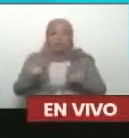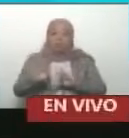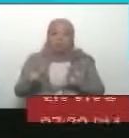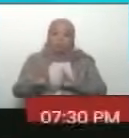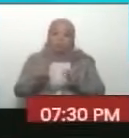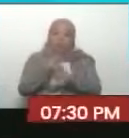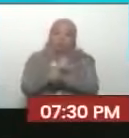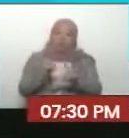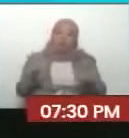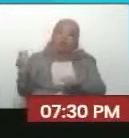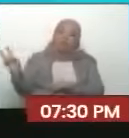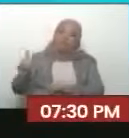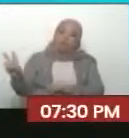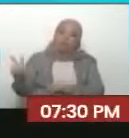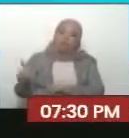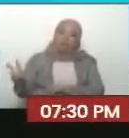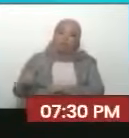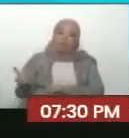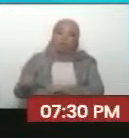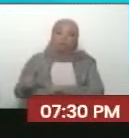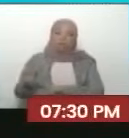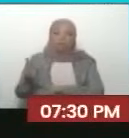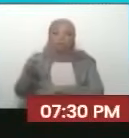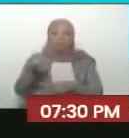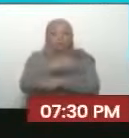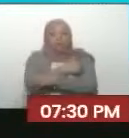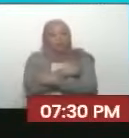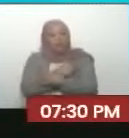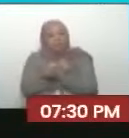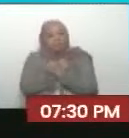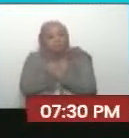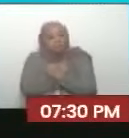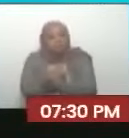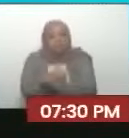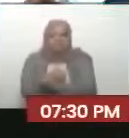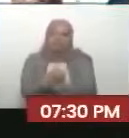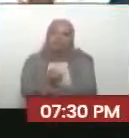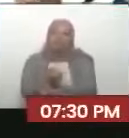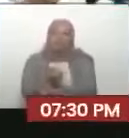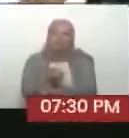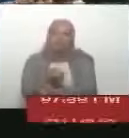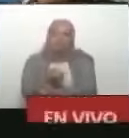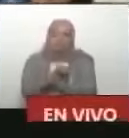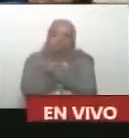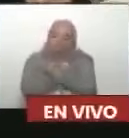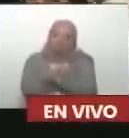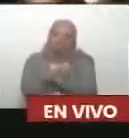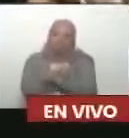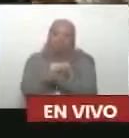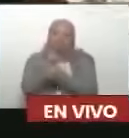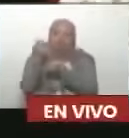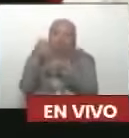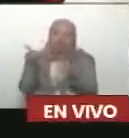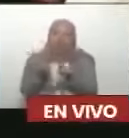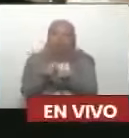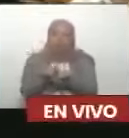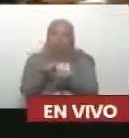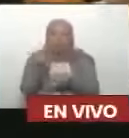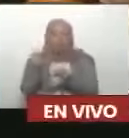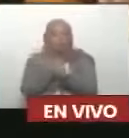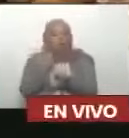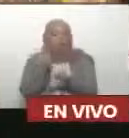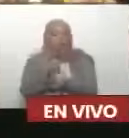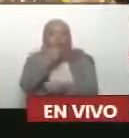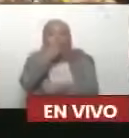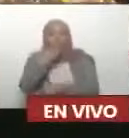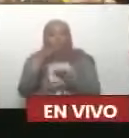de la democracia venezolana. Y yo la quiero mucho, la aprecio mucho y le deseo que siga haciendo un gran trabajo